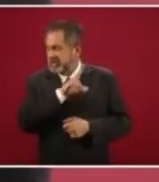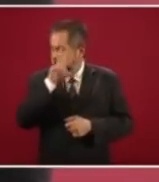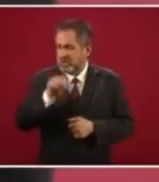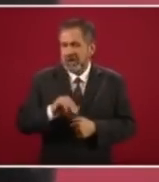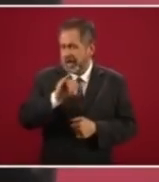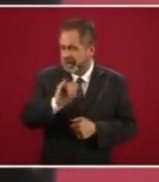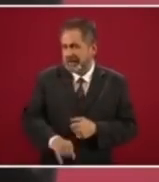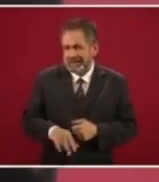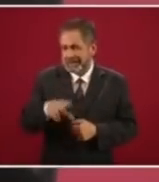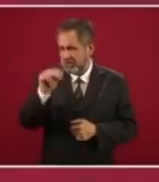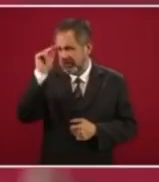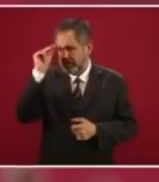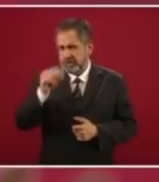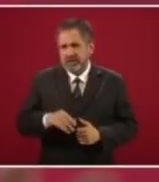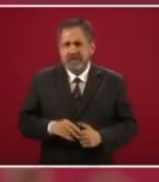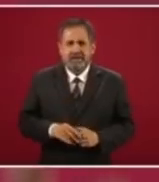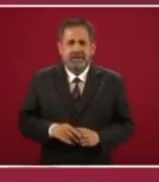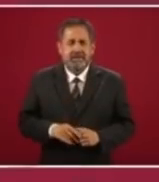nunca. Es